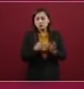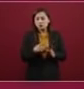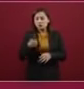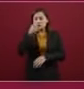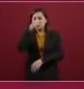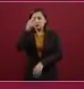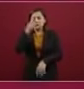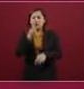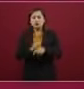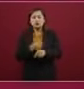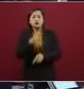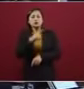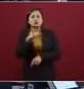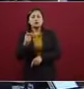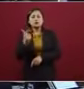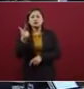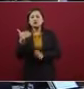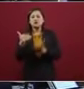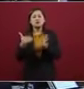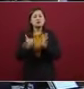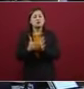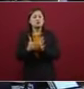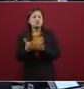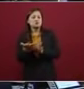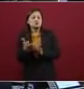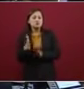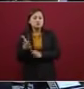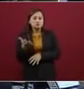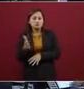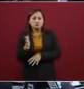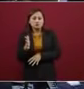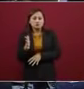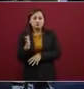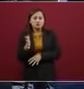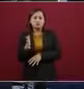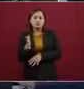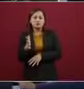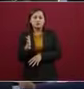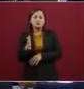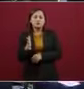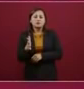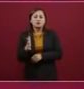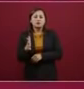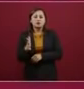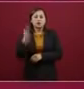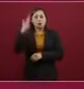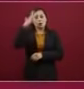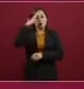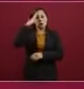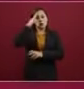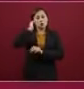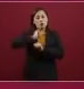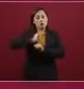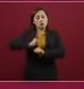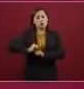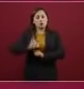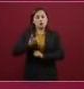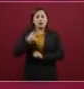en 107 mil y fracción. Y el comandante de la